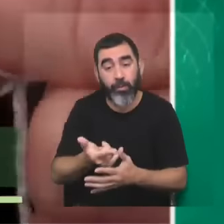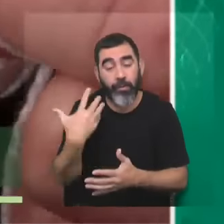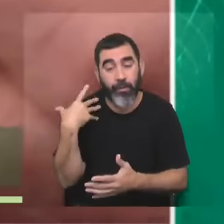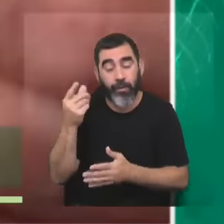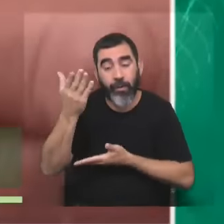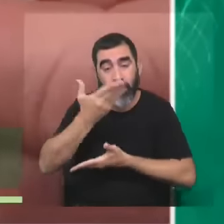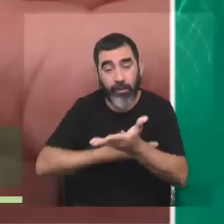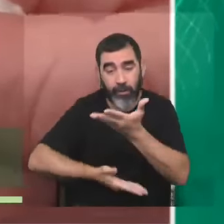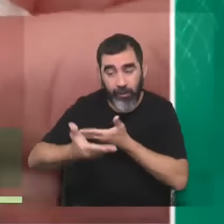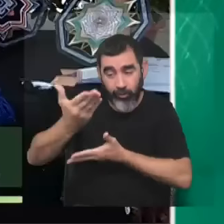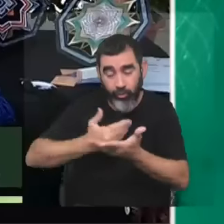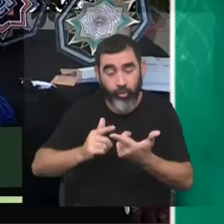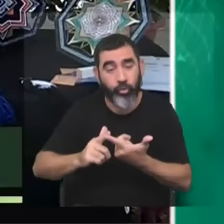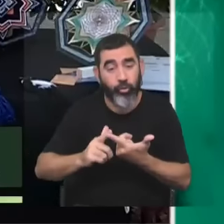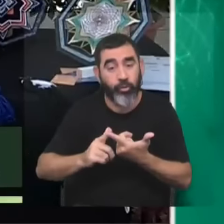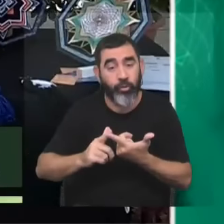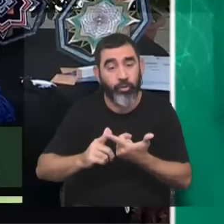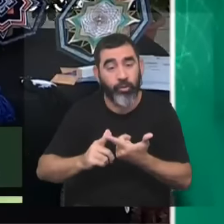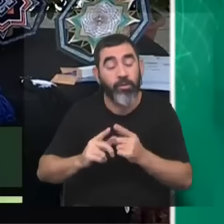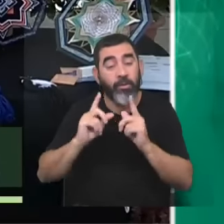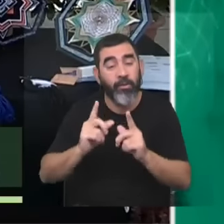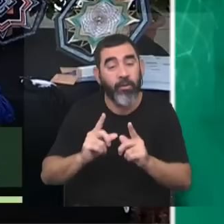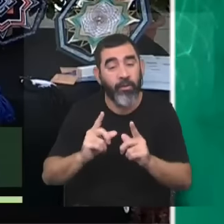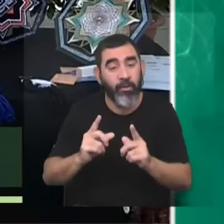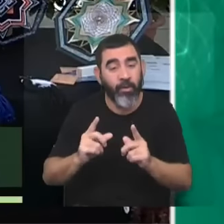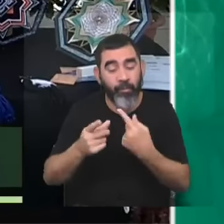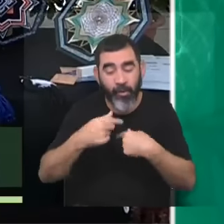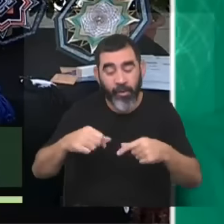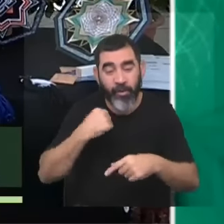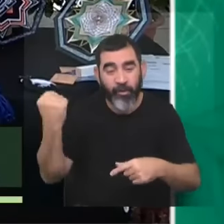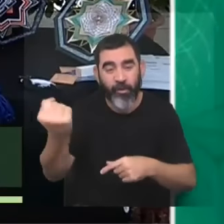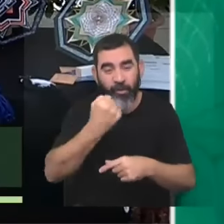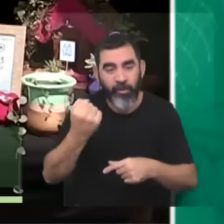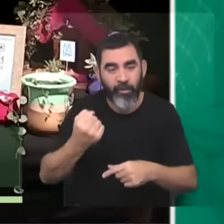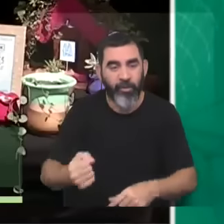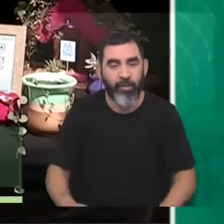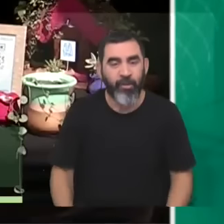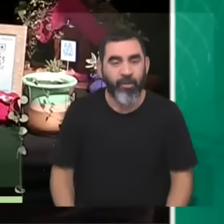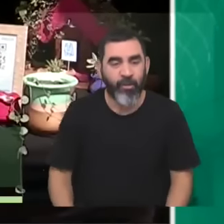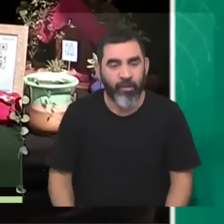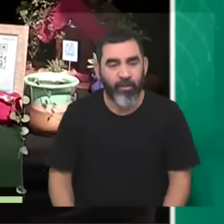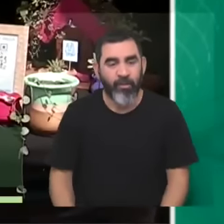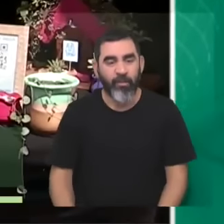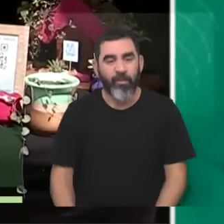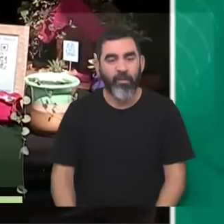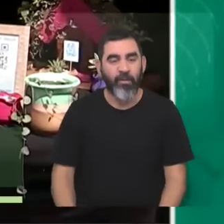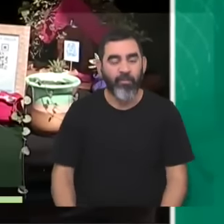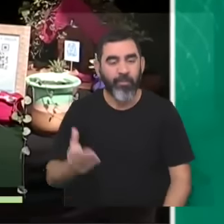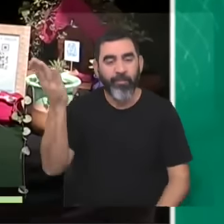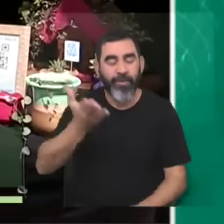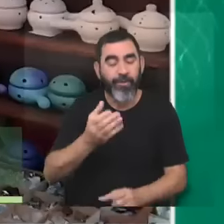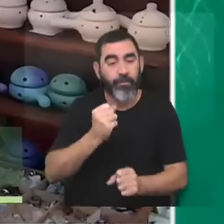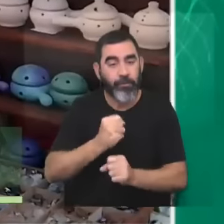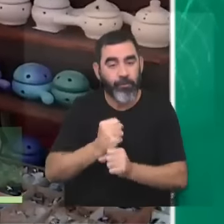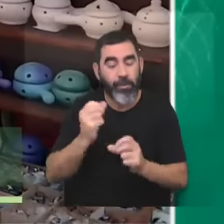de discapacidad eh generamos También algo que para nosotras es muy importante y es una de nuestras políticas más fuertes que es el cupo laboral travesti